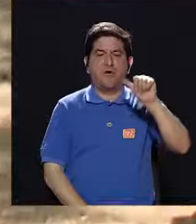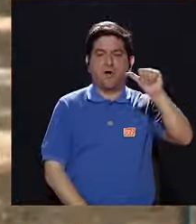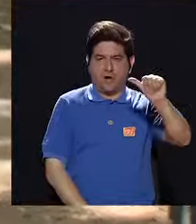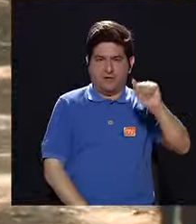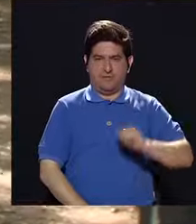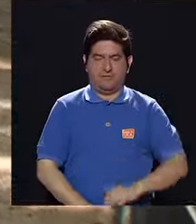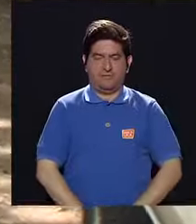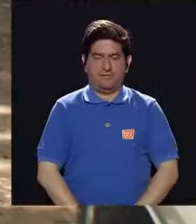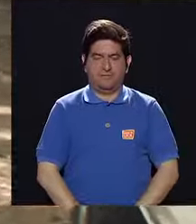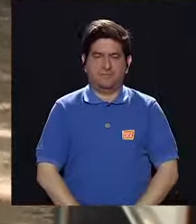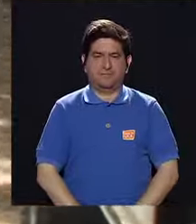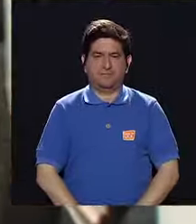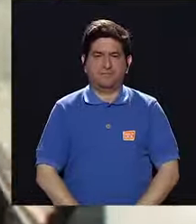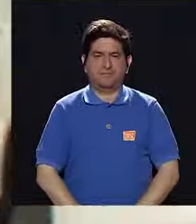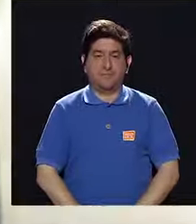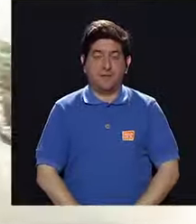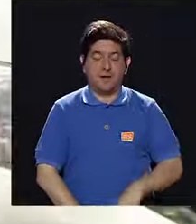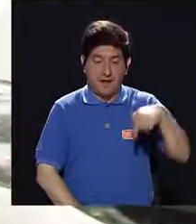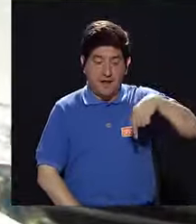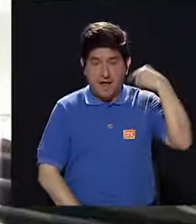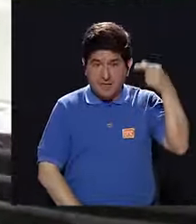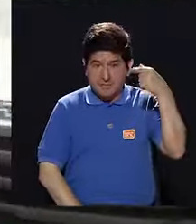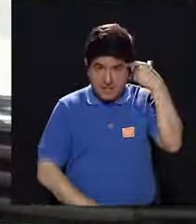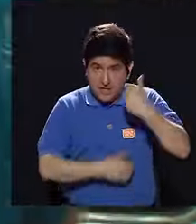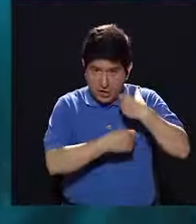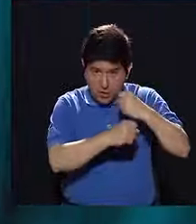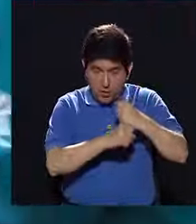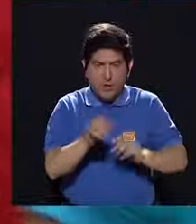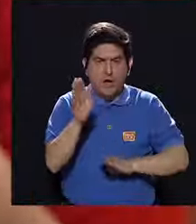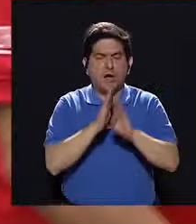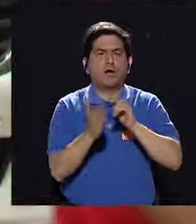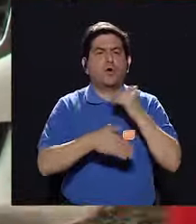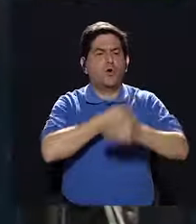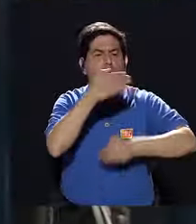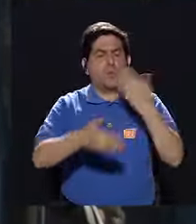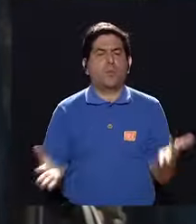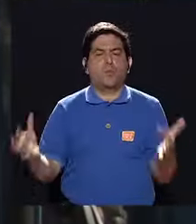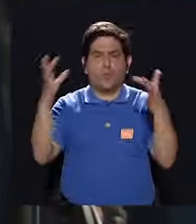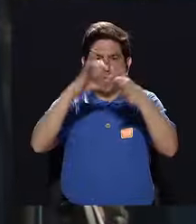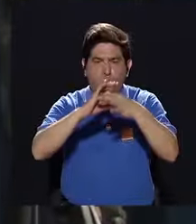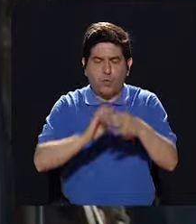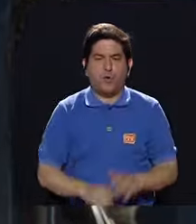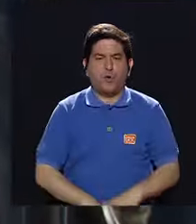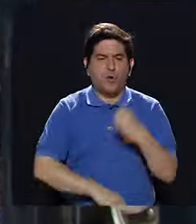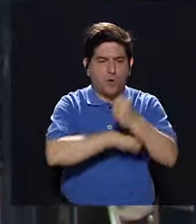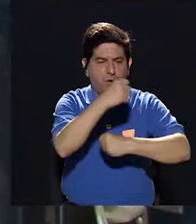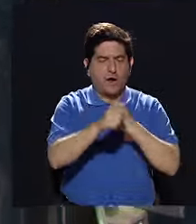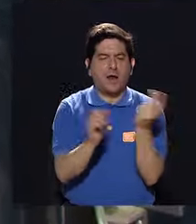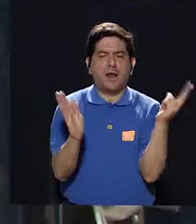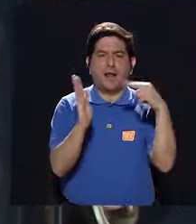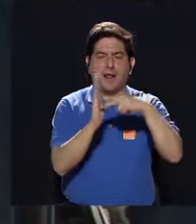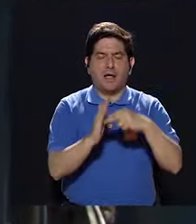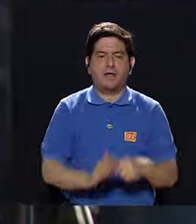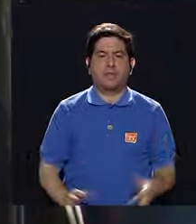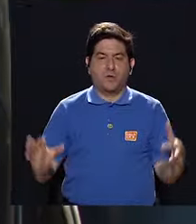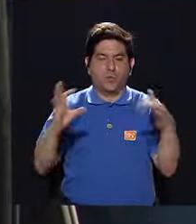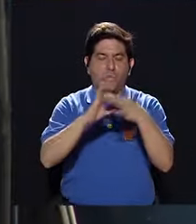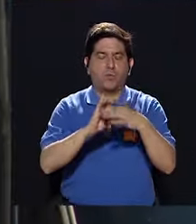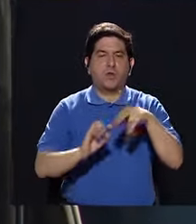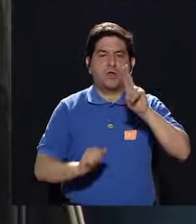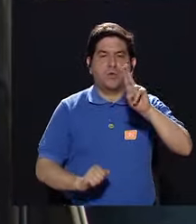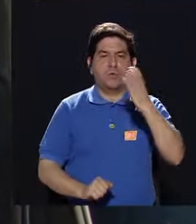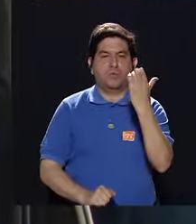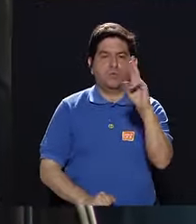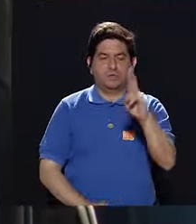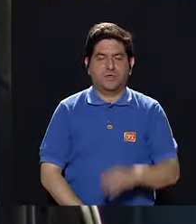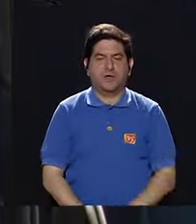río Avangares. Este gobierno local ha desarrollado un proceso de articulación desde el año 2000 con la Universidad